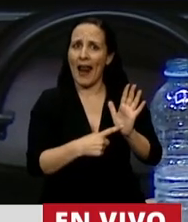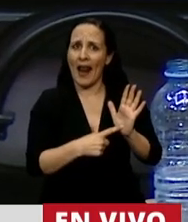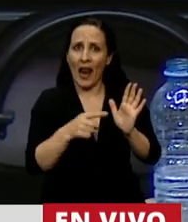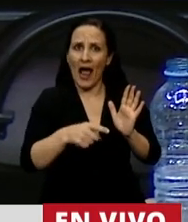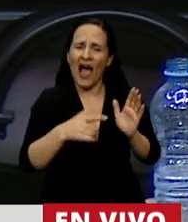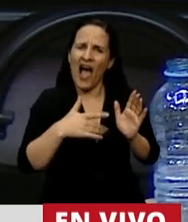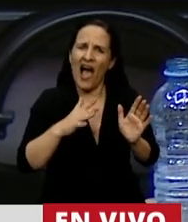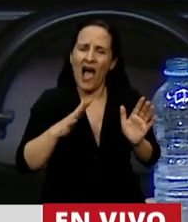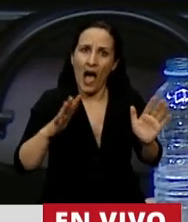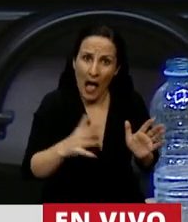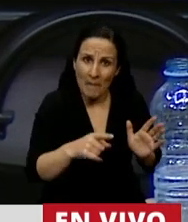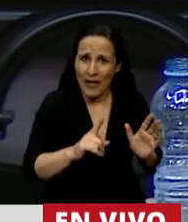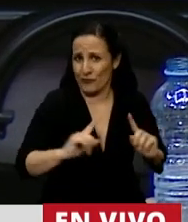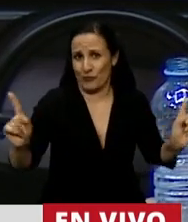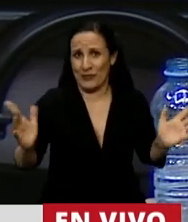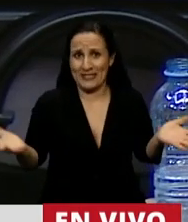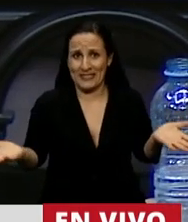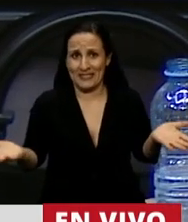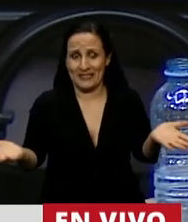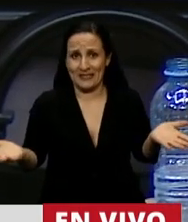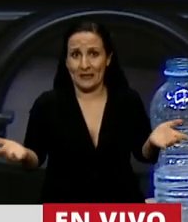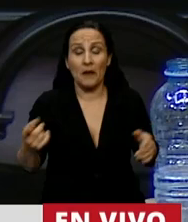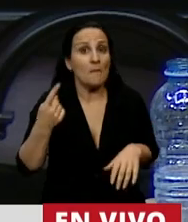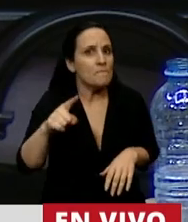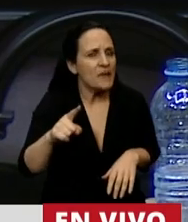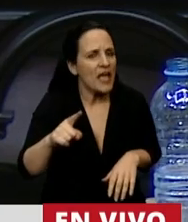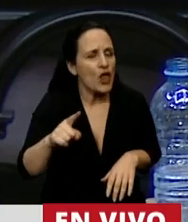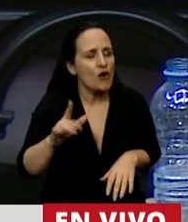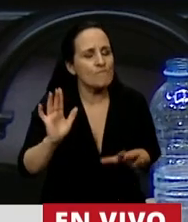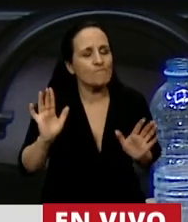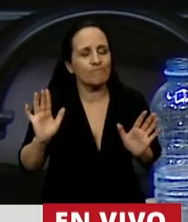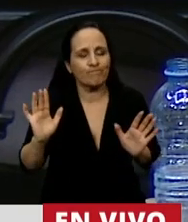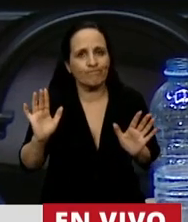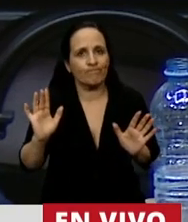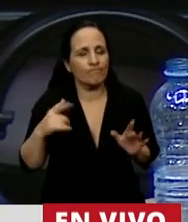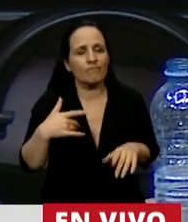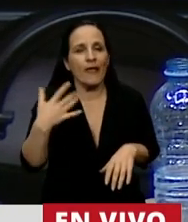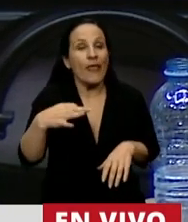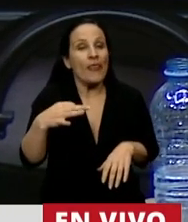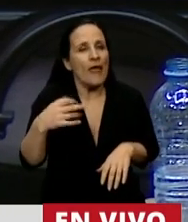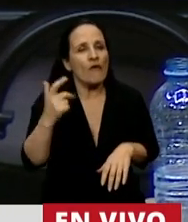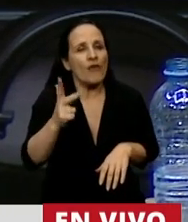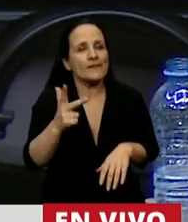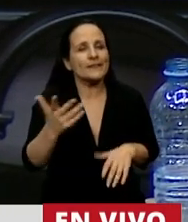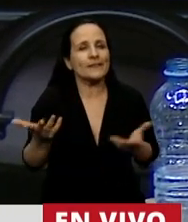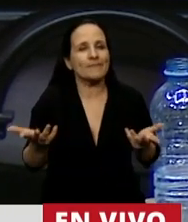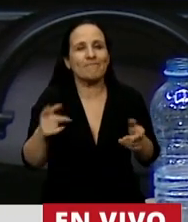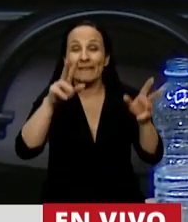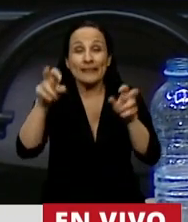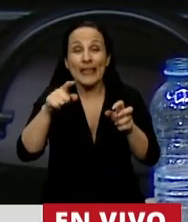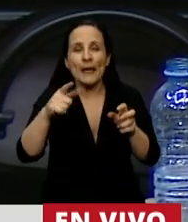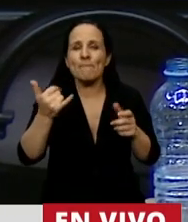cantidad de aborto. Pero así también podríamos decir, señor presidente, que hay una enorme desigualdad en este